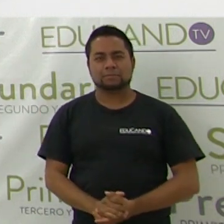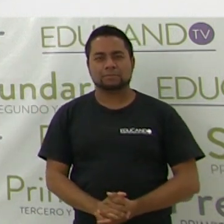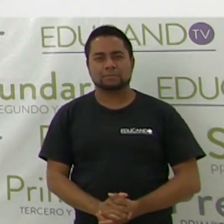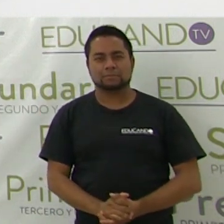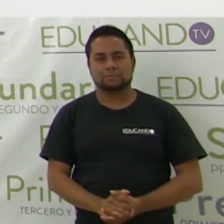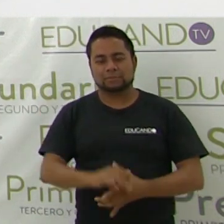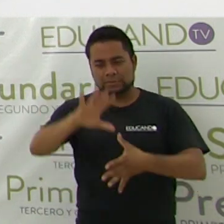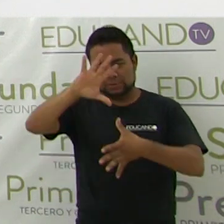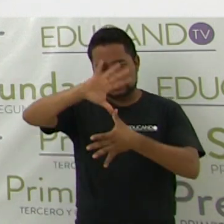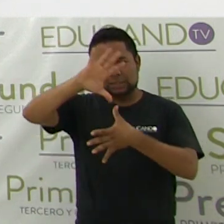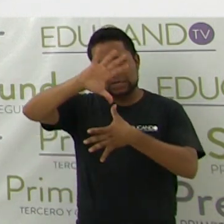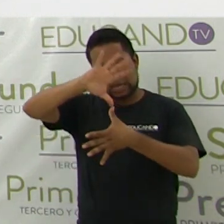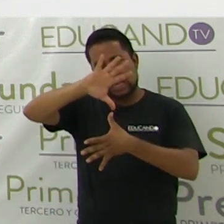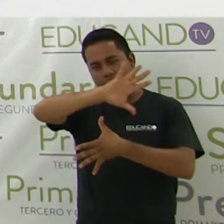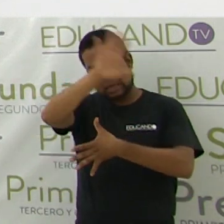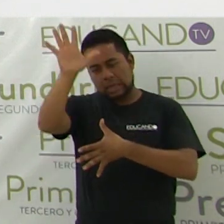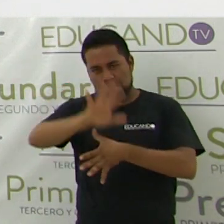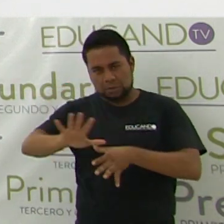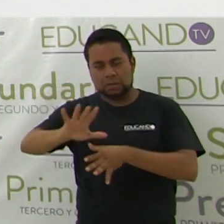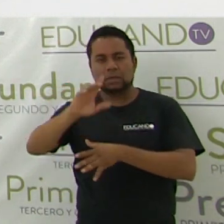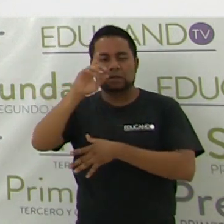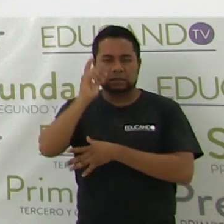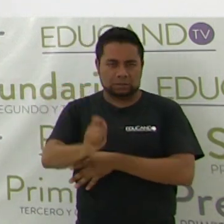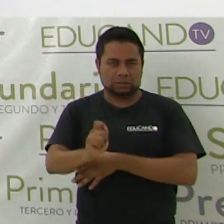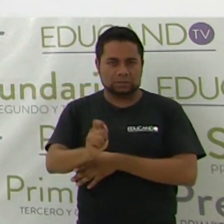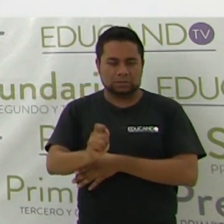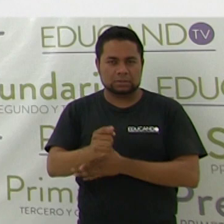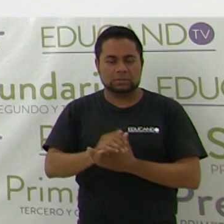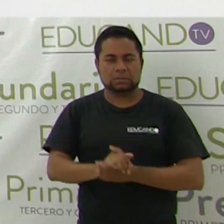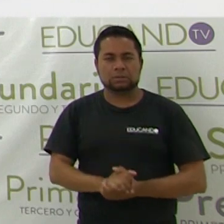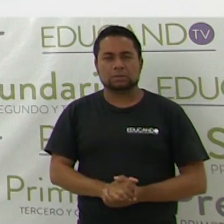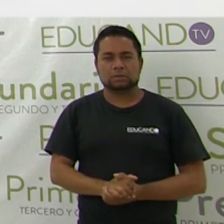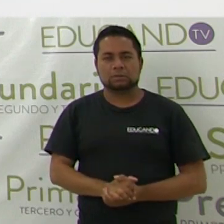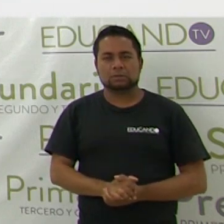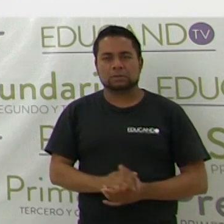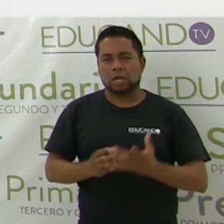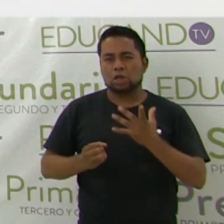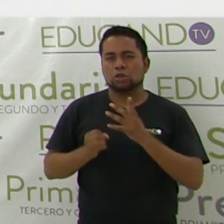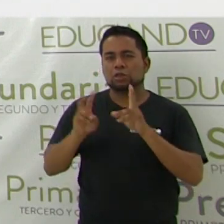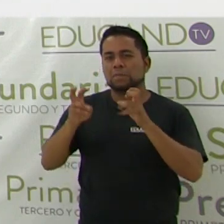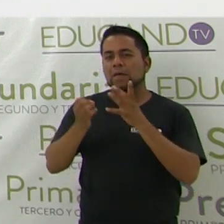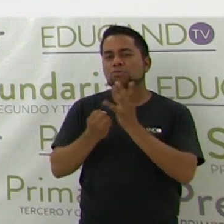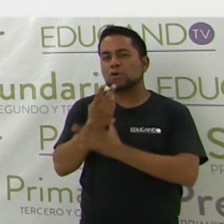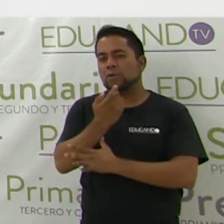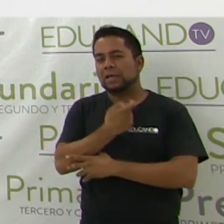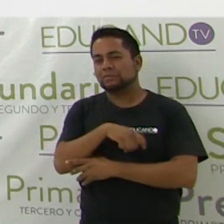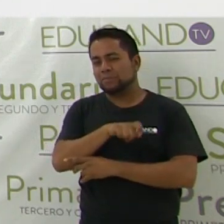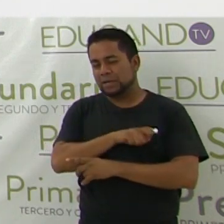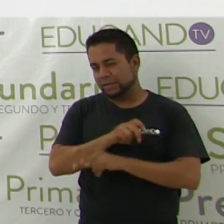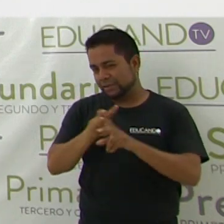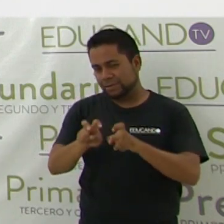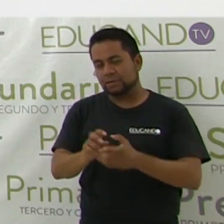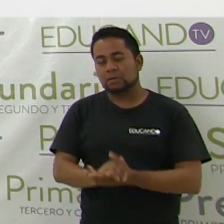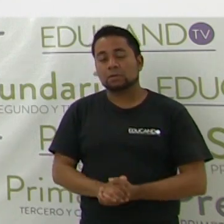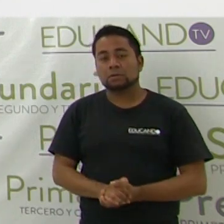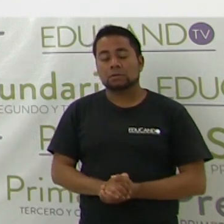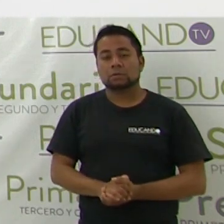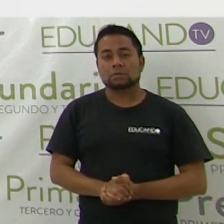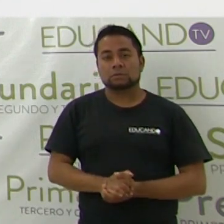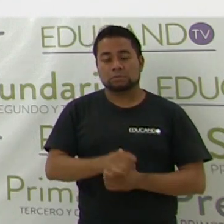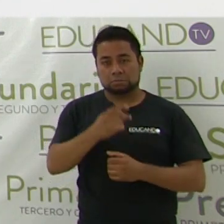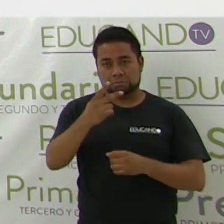De las Américas, o sea, de la Nueva España. Y luego el